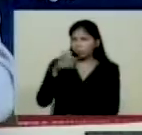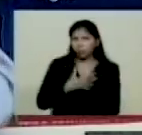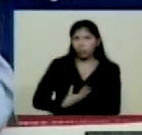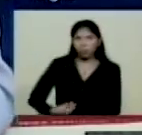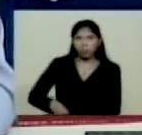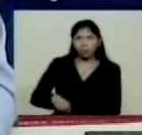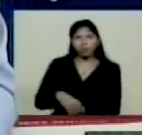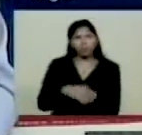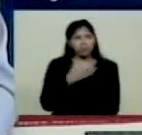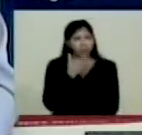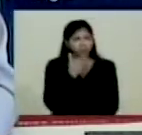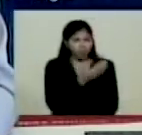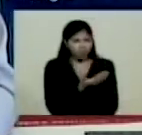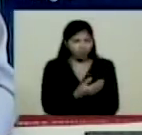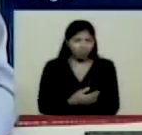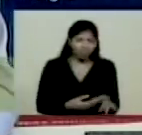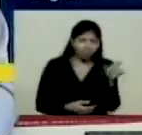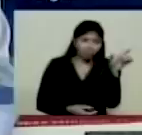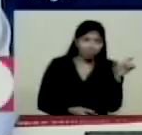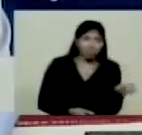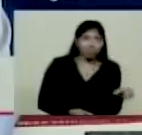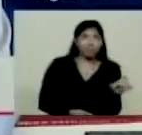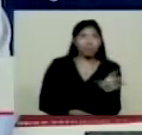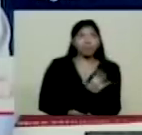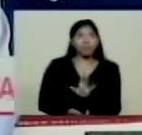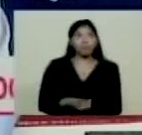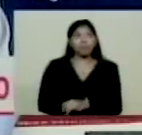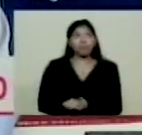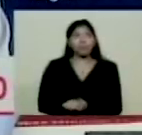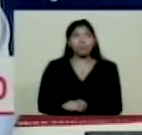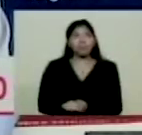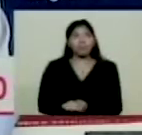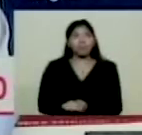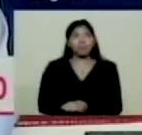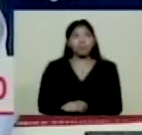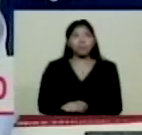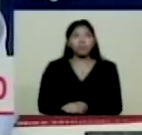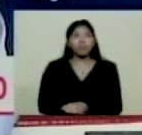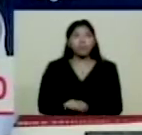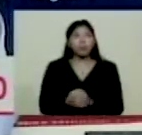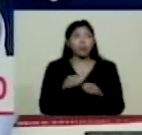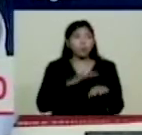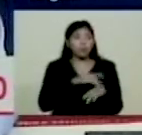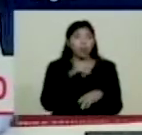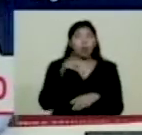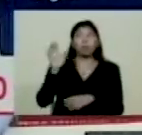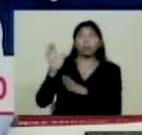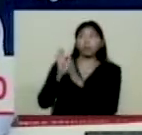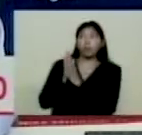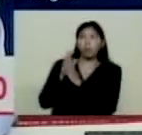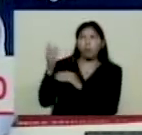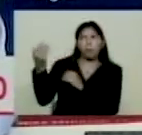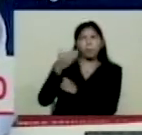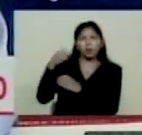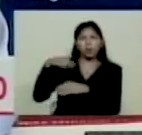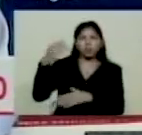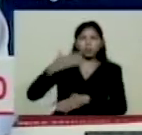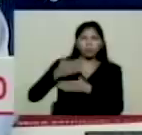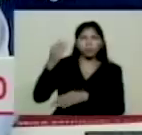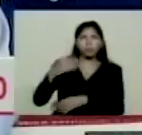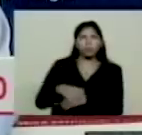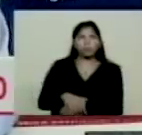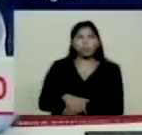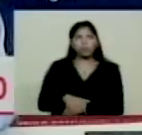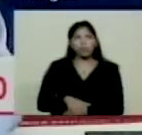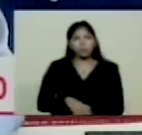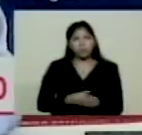Mariano Rajoy, por pedir sanciones para Venezuela, en primer lugar, y por enseñarnos qué hace el gobierno de España